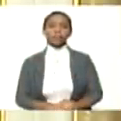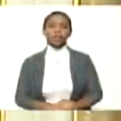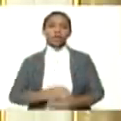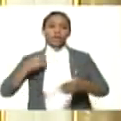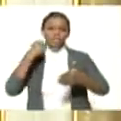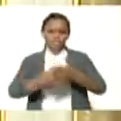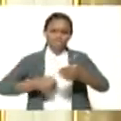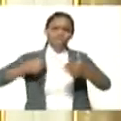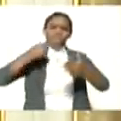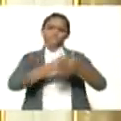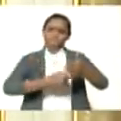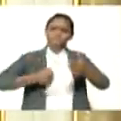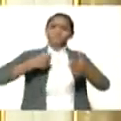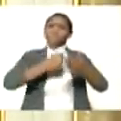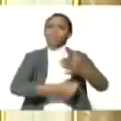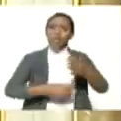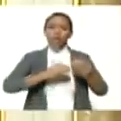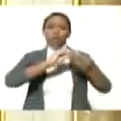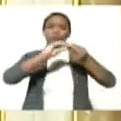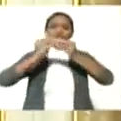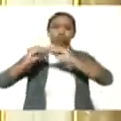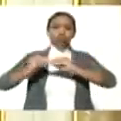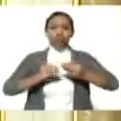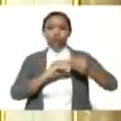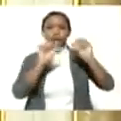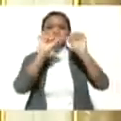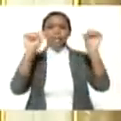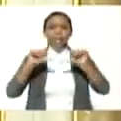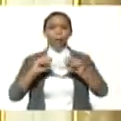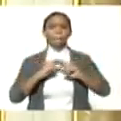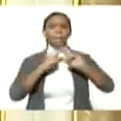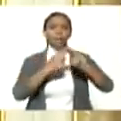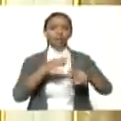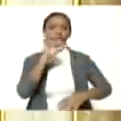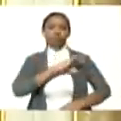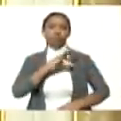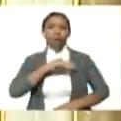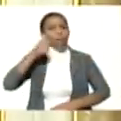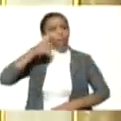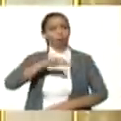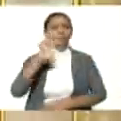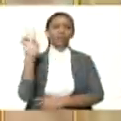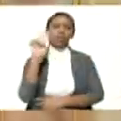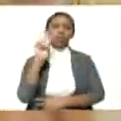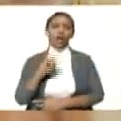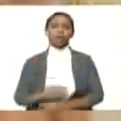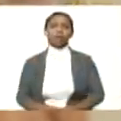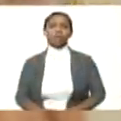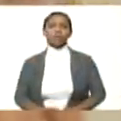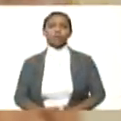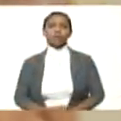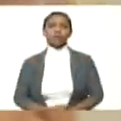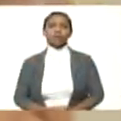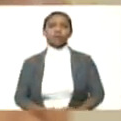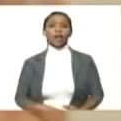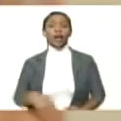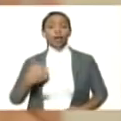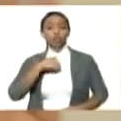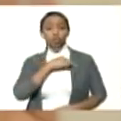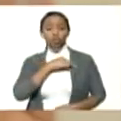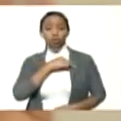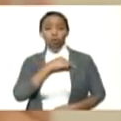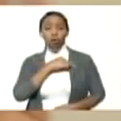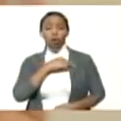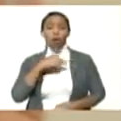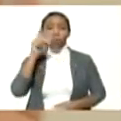luchando por restituirle el sistema de prestaciones sociales al pueblo de Venezuela. Éramos los muchachos de la